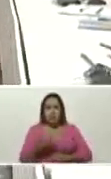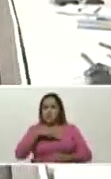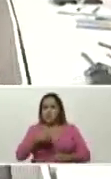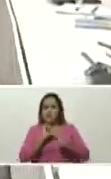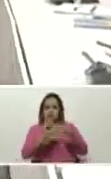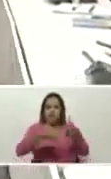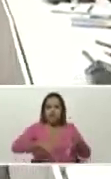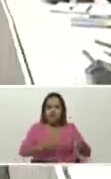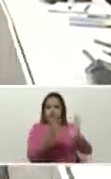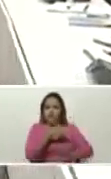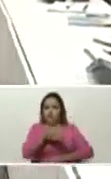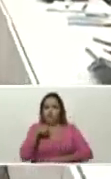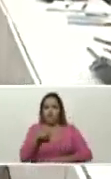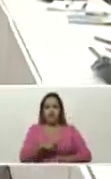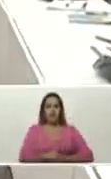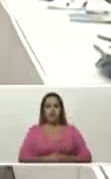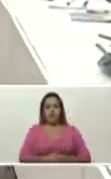camino,